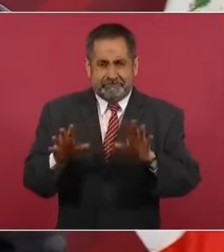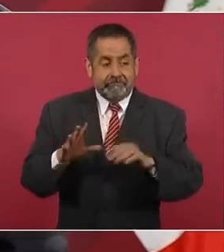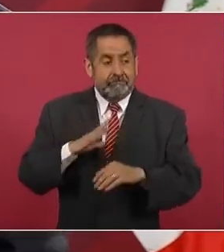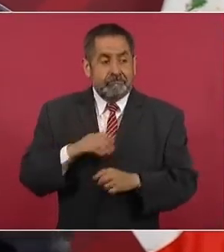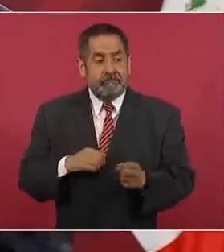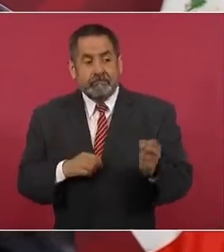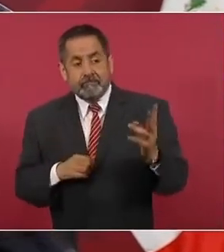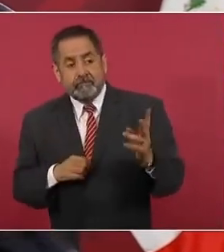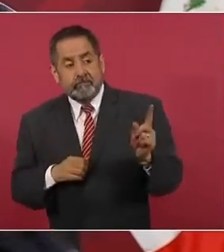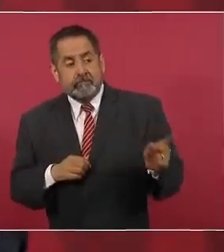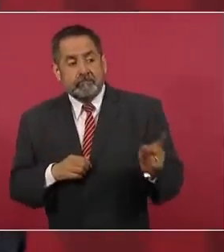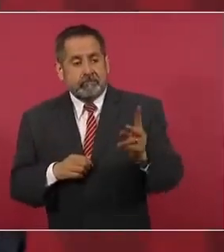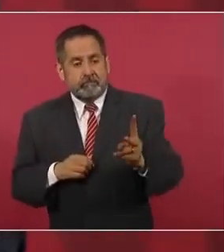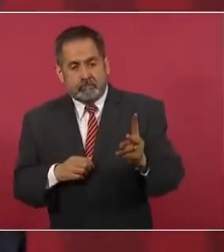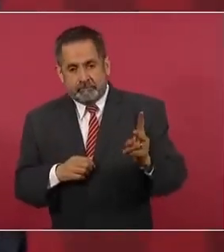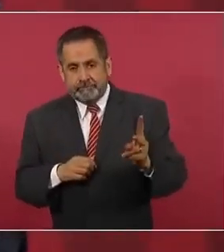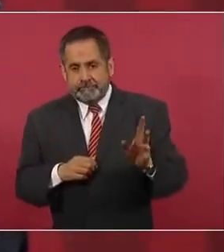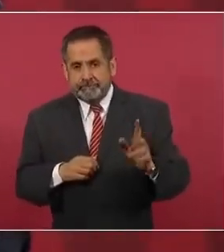dos